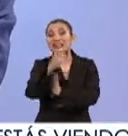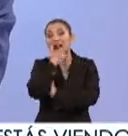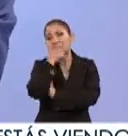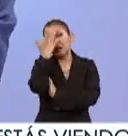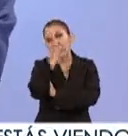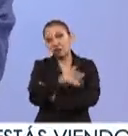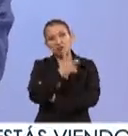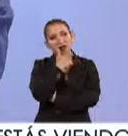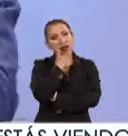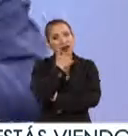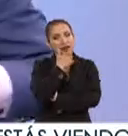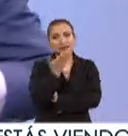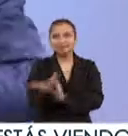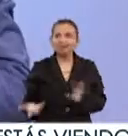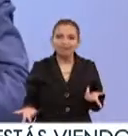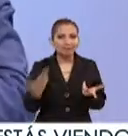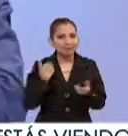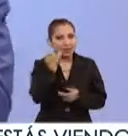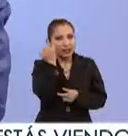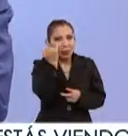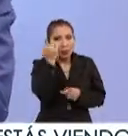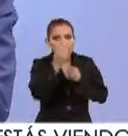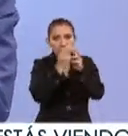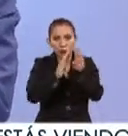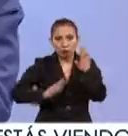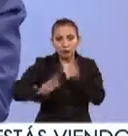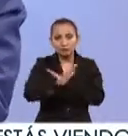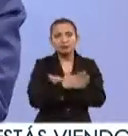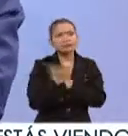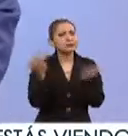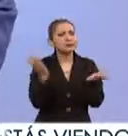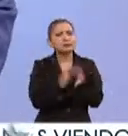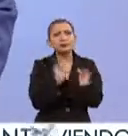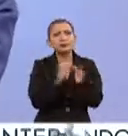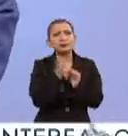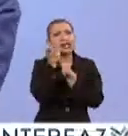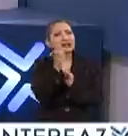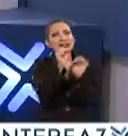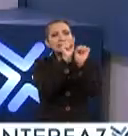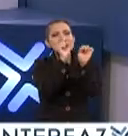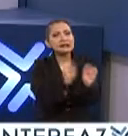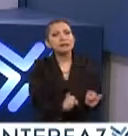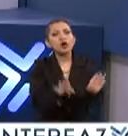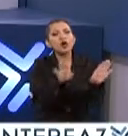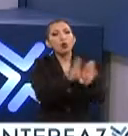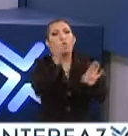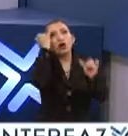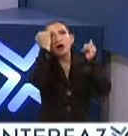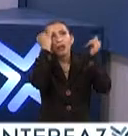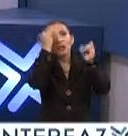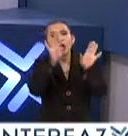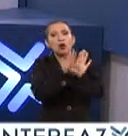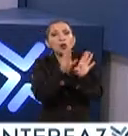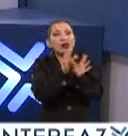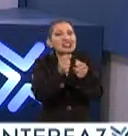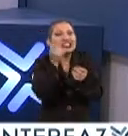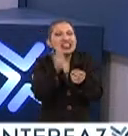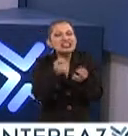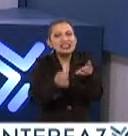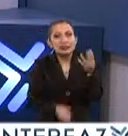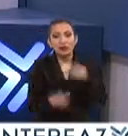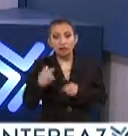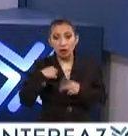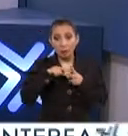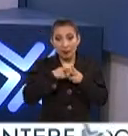que sabemos que el inglés es el idioma del mundo. Platícanos este sistema, ¿cómo se te ocurrió y de qué cuenta? Bueno,